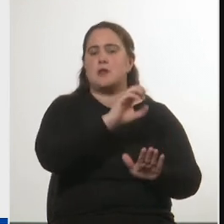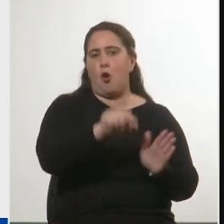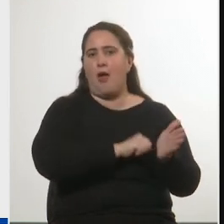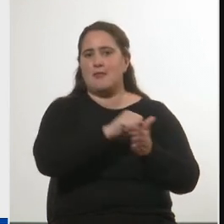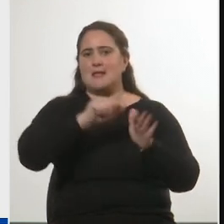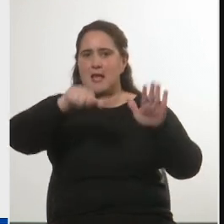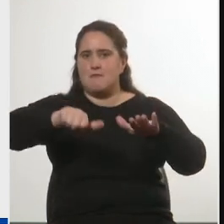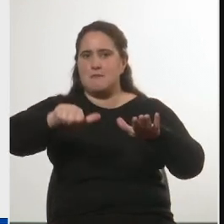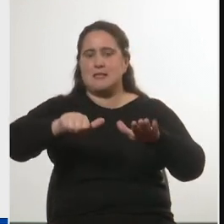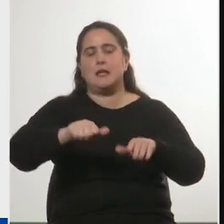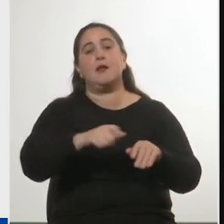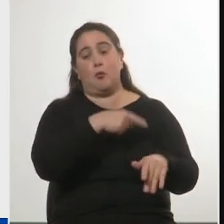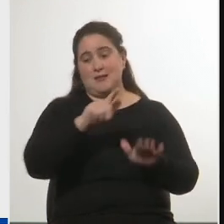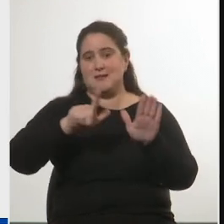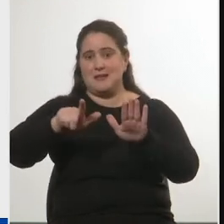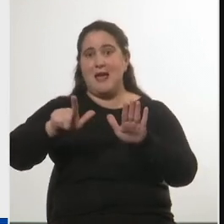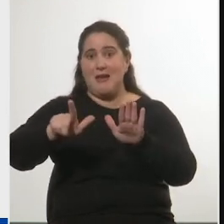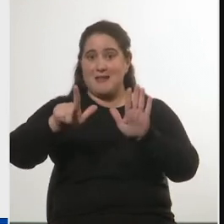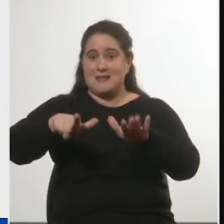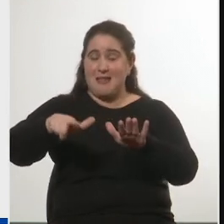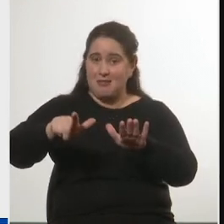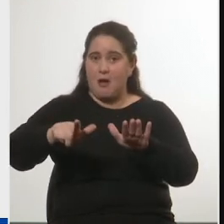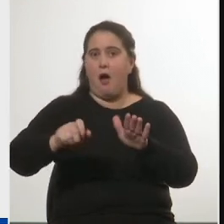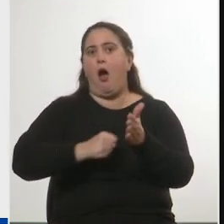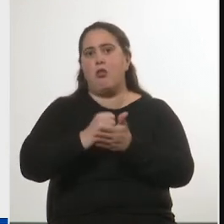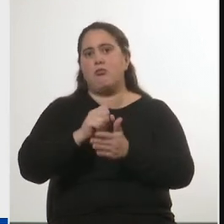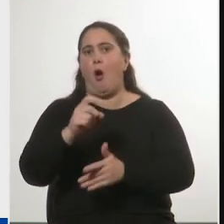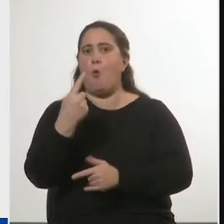meses y de 7 a 12 meses que